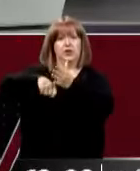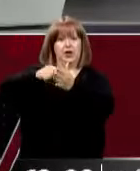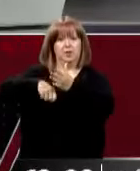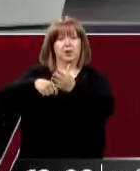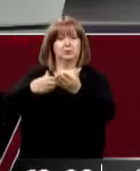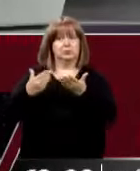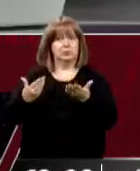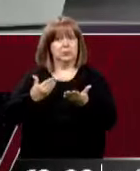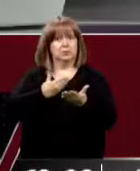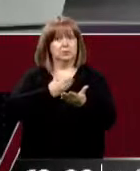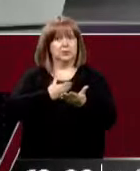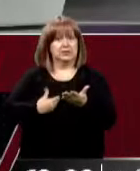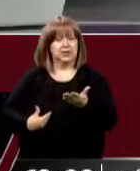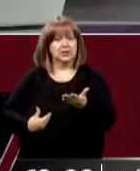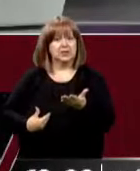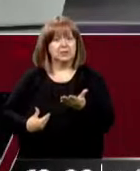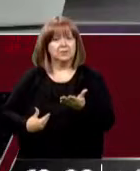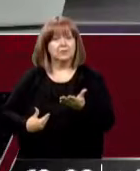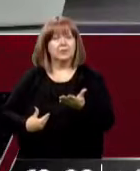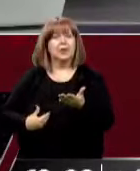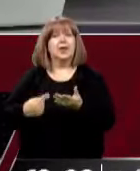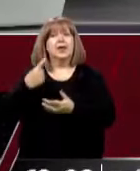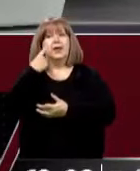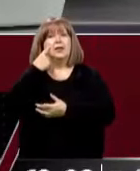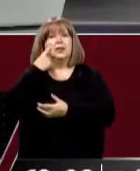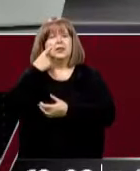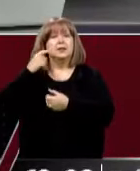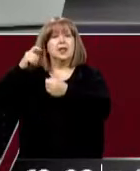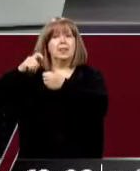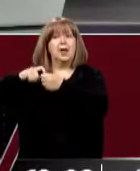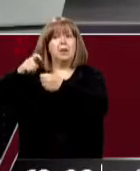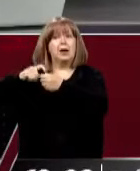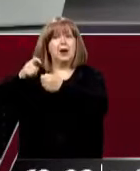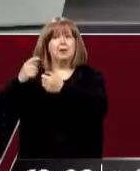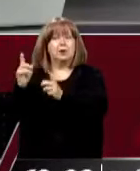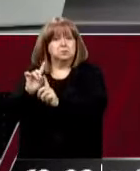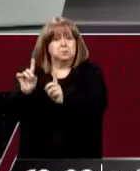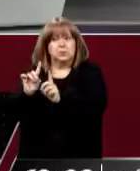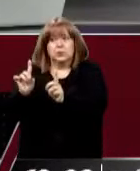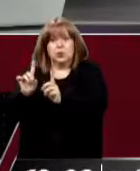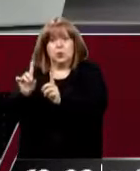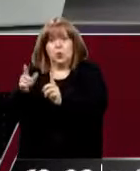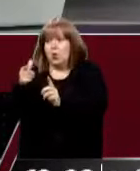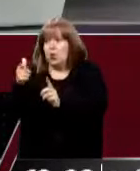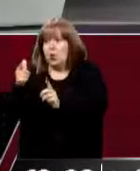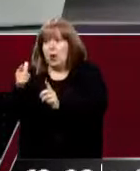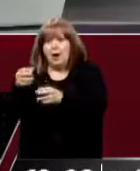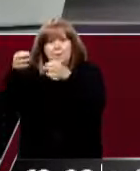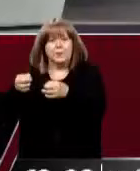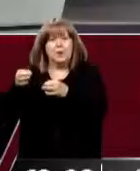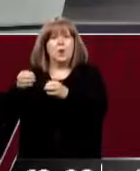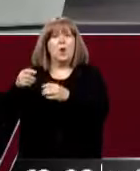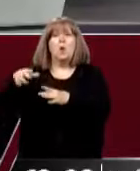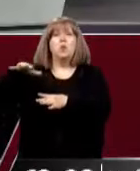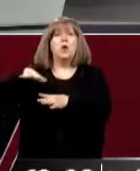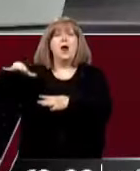comunidades que, según el intendente de Malargüe, no tienen ascendencia mapuche, que no existe gente de ascendencia mapuche